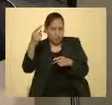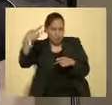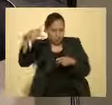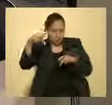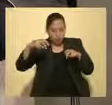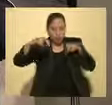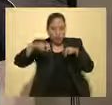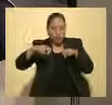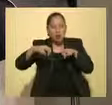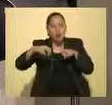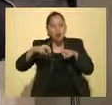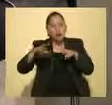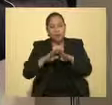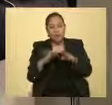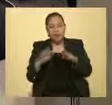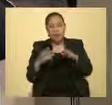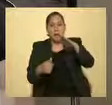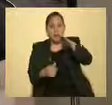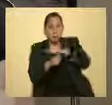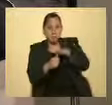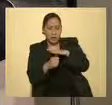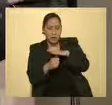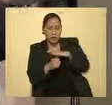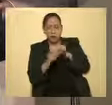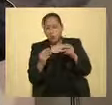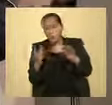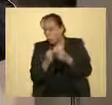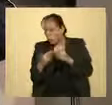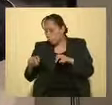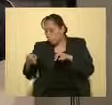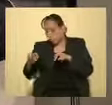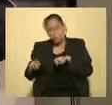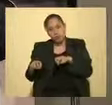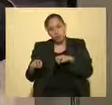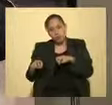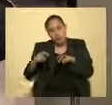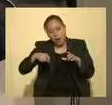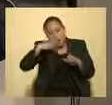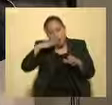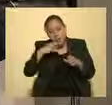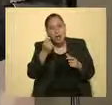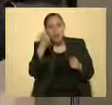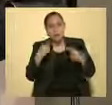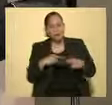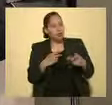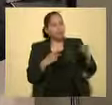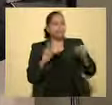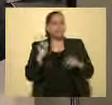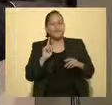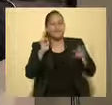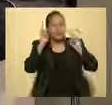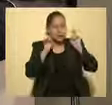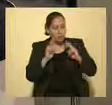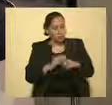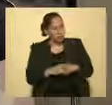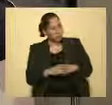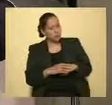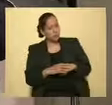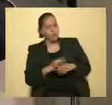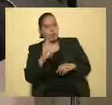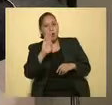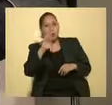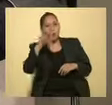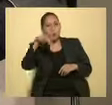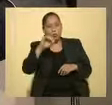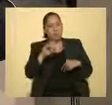sienta a comer, no come en la mesa como tal, pero está junto conmigo. De repente, pues sí, hay gente que llega a mi casa a visitarme y es, pues Bruno sabe su